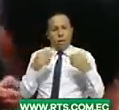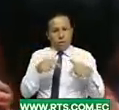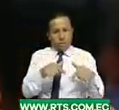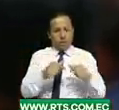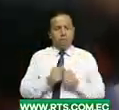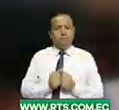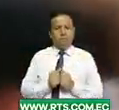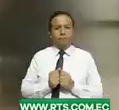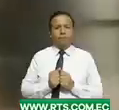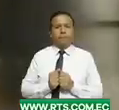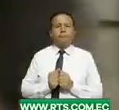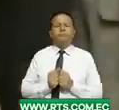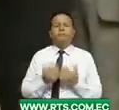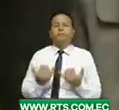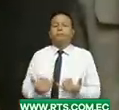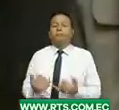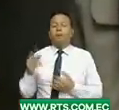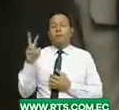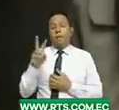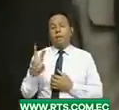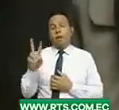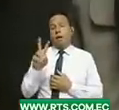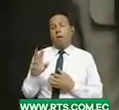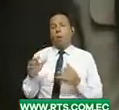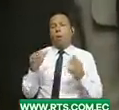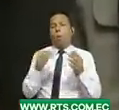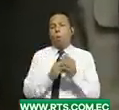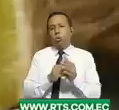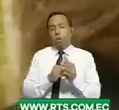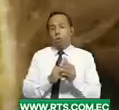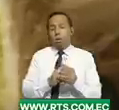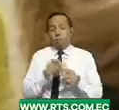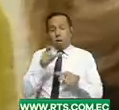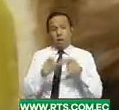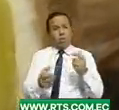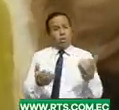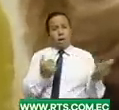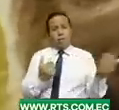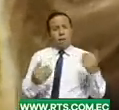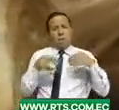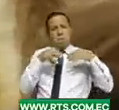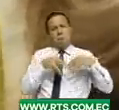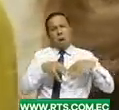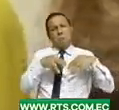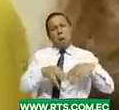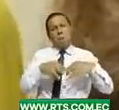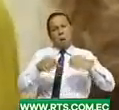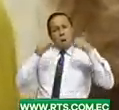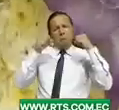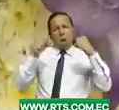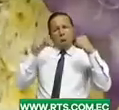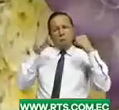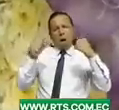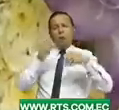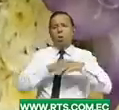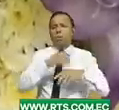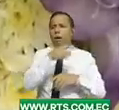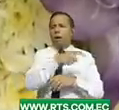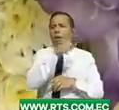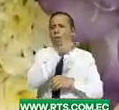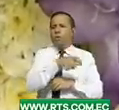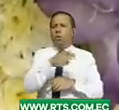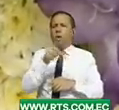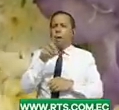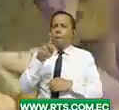Este viernes volvieron a hacer un plantón, ahora por el asesinato del fiscal de Durán, Leonardo Palacios. Y estamos